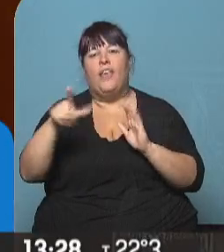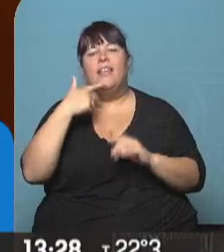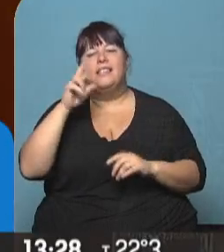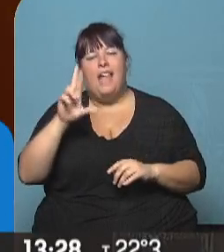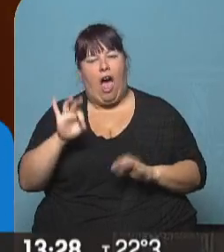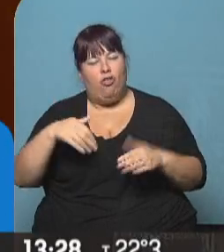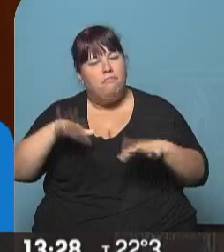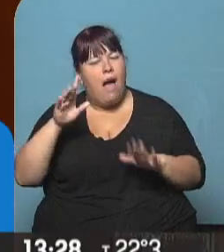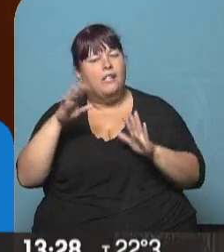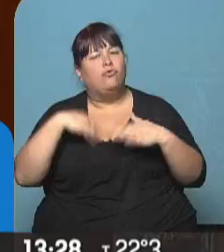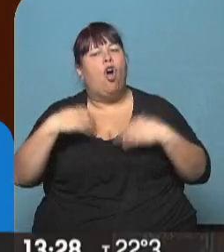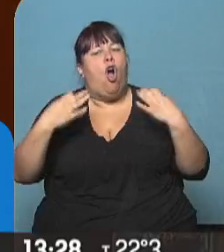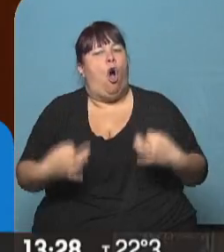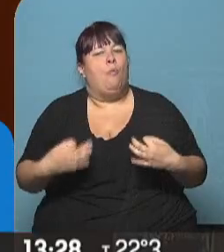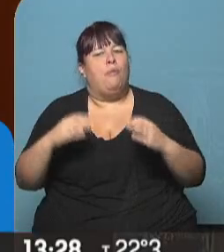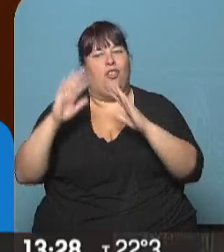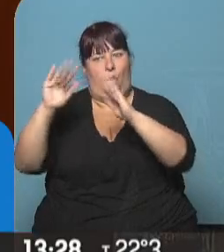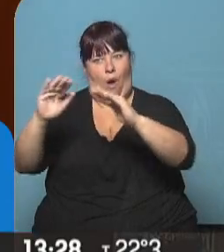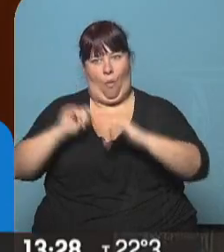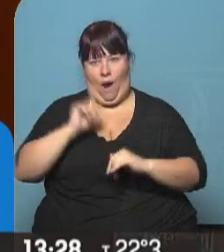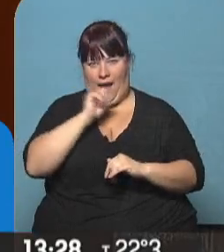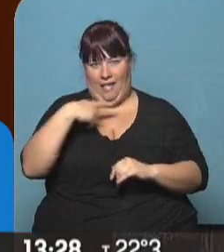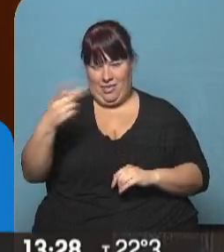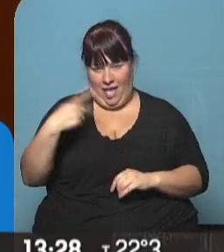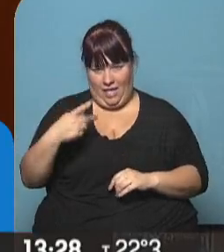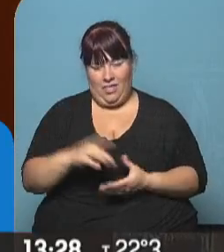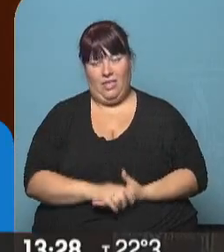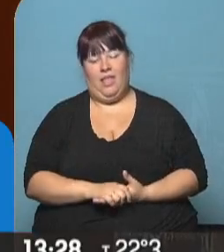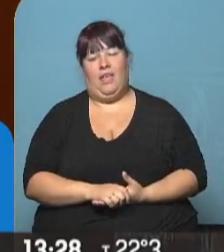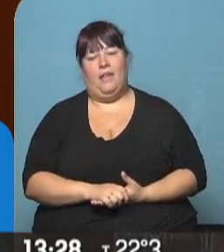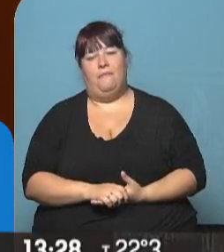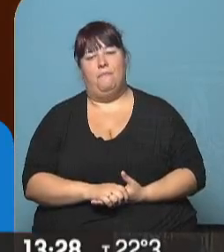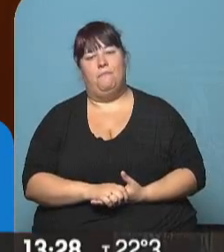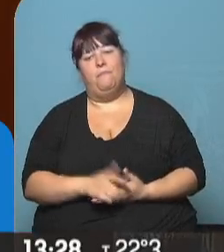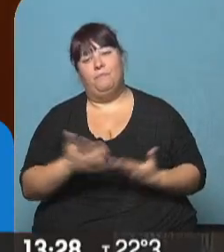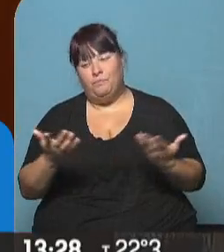Sobre todo es un compromiso de colega que